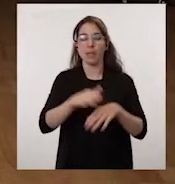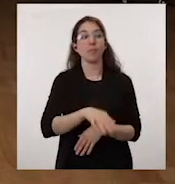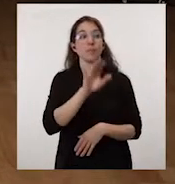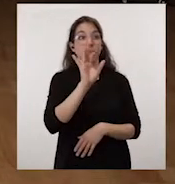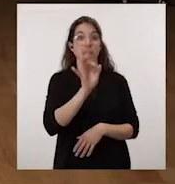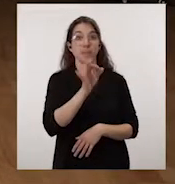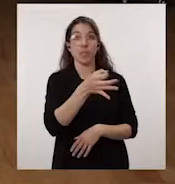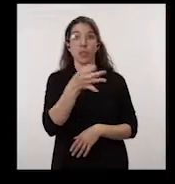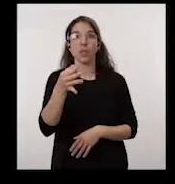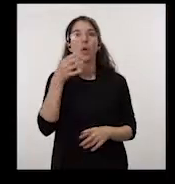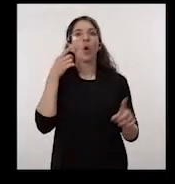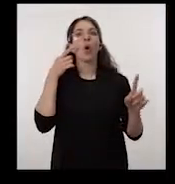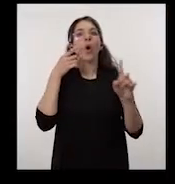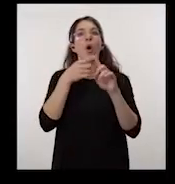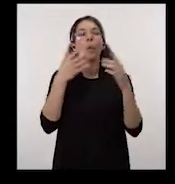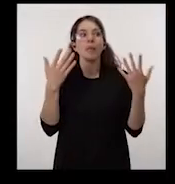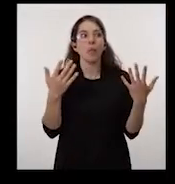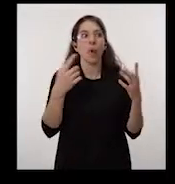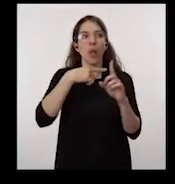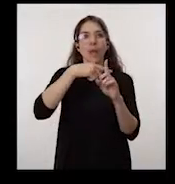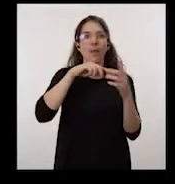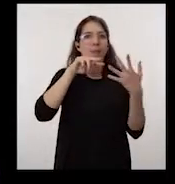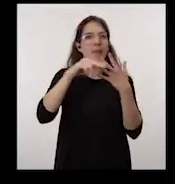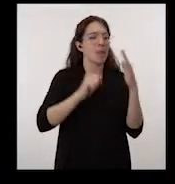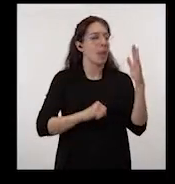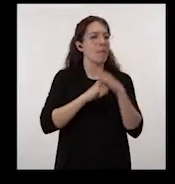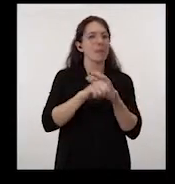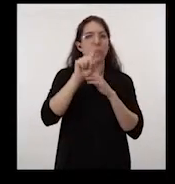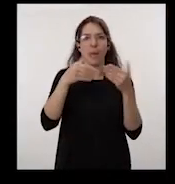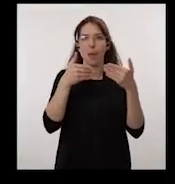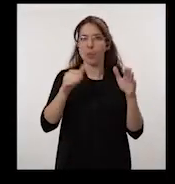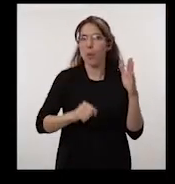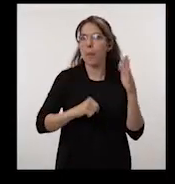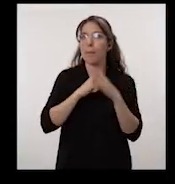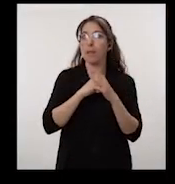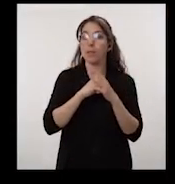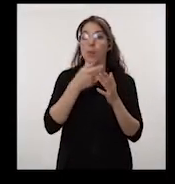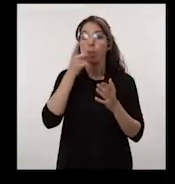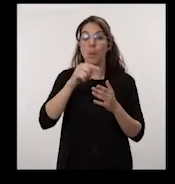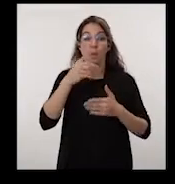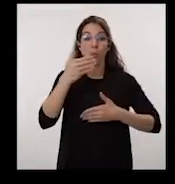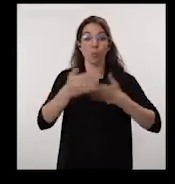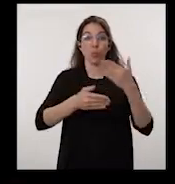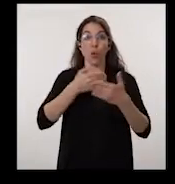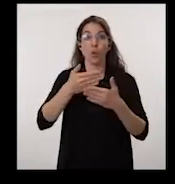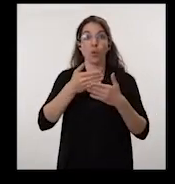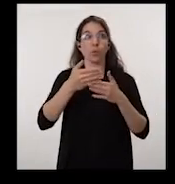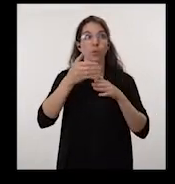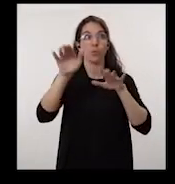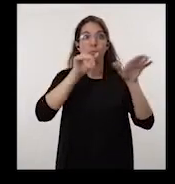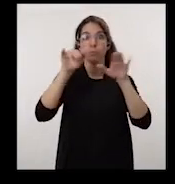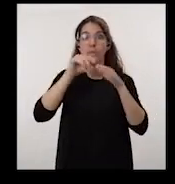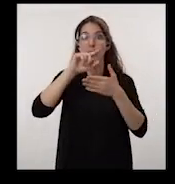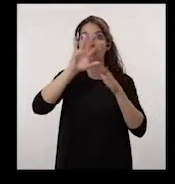el objetivo es que consideramos los mayores niveles de transparencia de apertura y que todo el proceso de